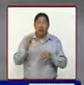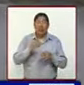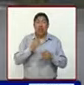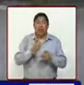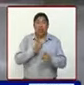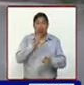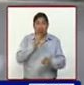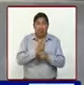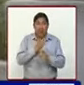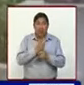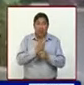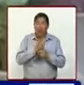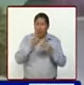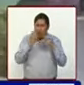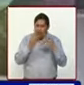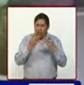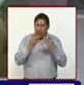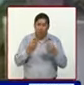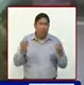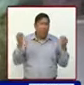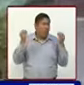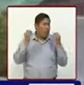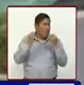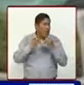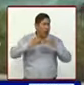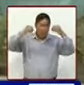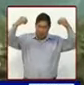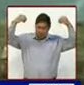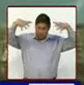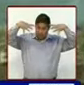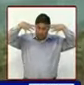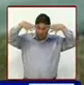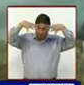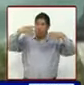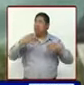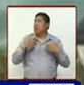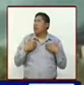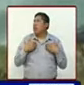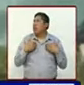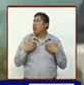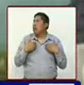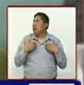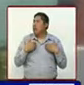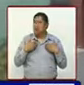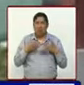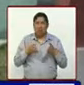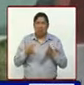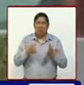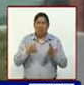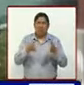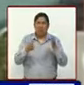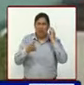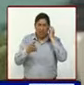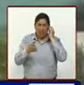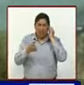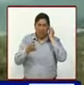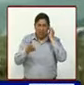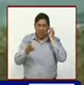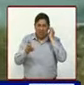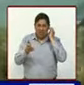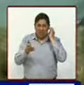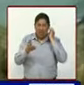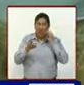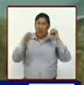justamente... Se prevé es darle más luz, porque va a tener incluso una ruta, un circuito